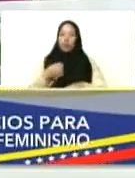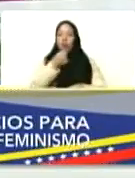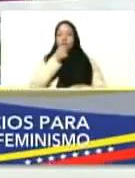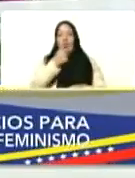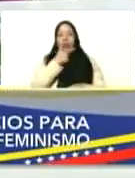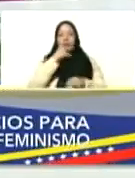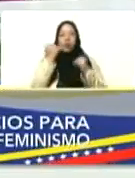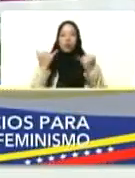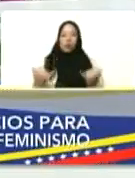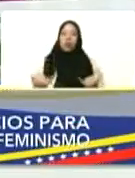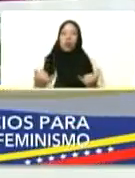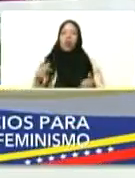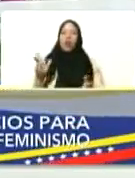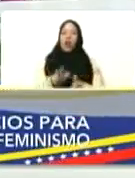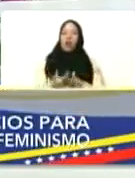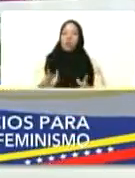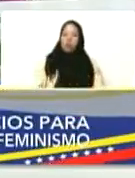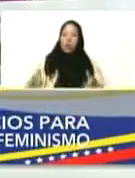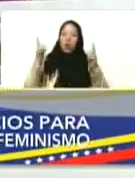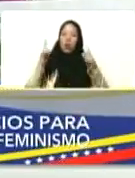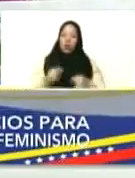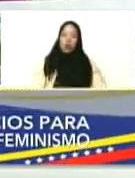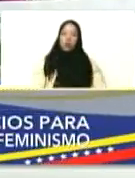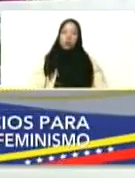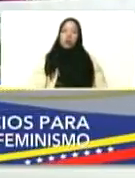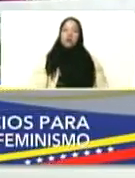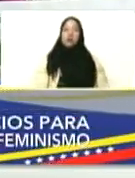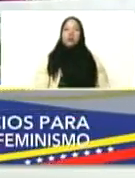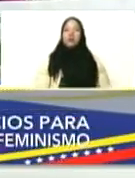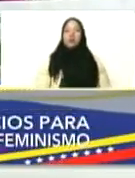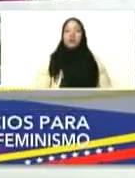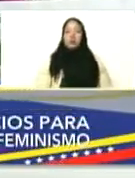integral. Aprobado.